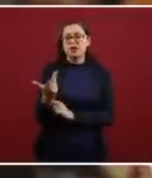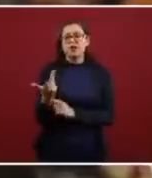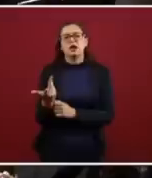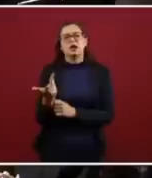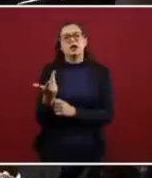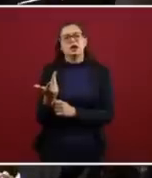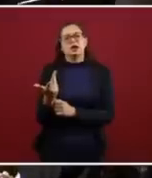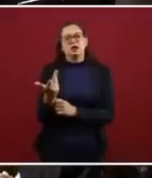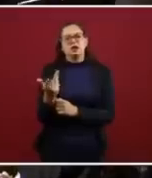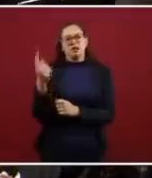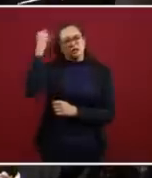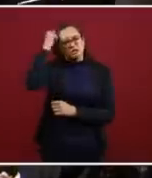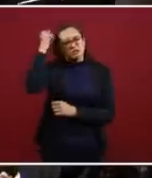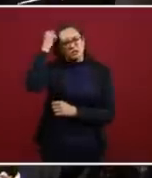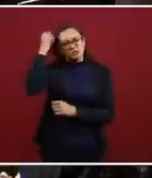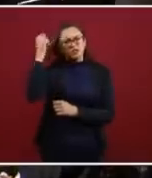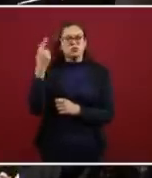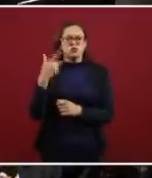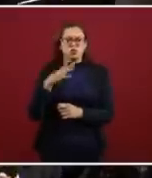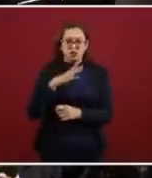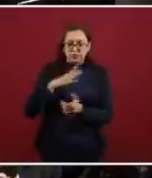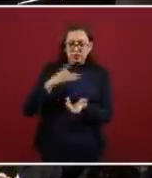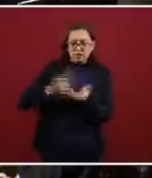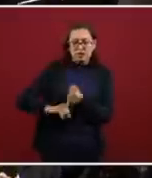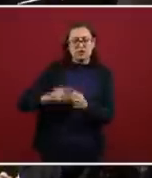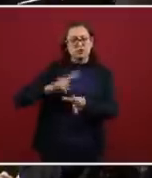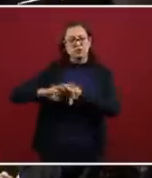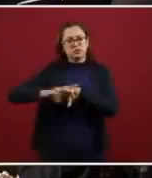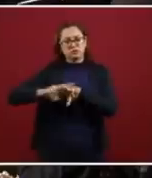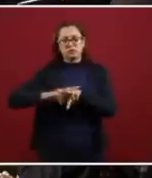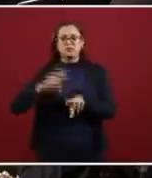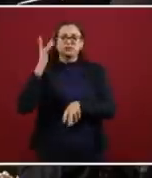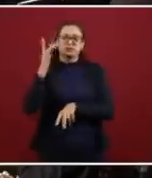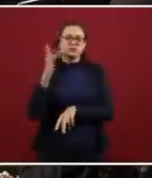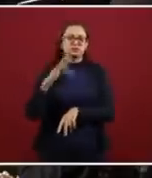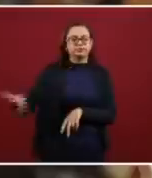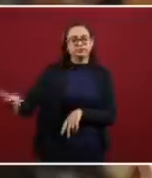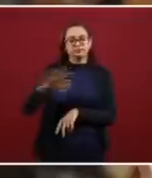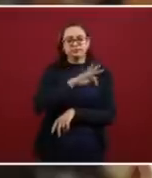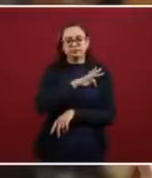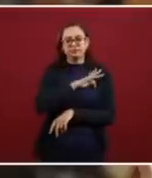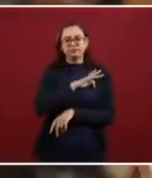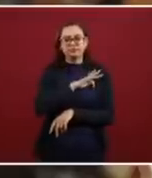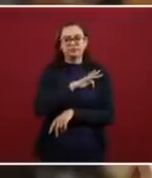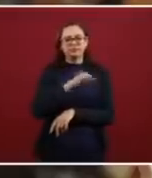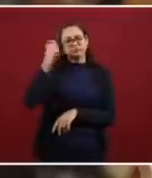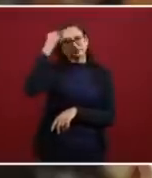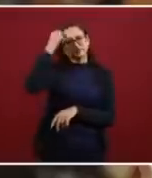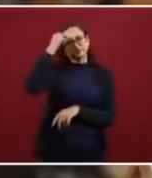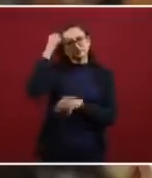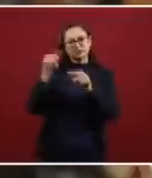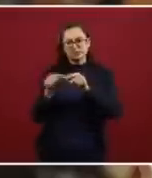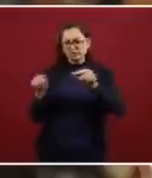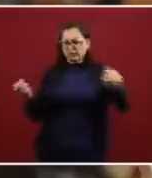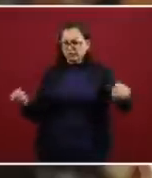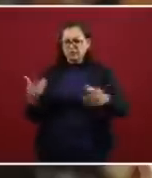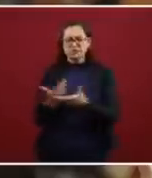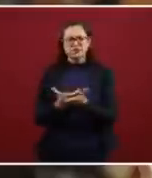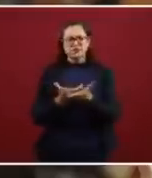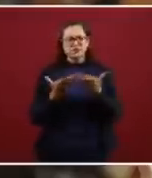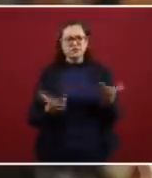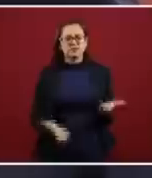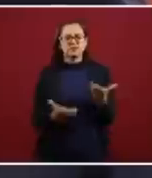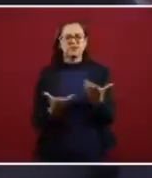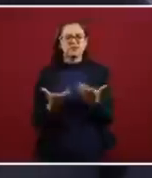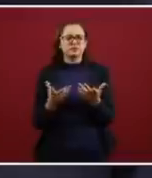proyecto de Texcoco incluía un tren para conectar Santa Fe con esta zona de Texcoco. ¿Qué es lo que se va a hacer en